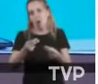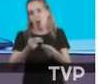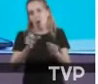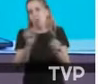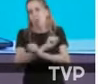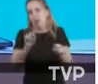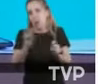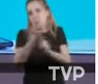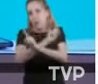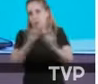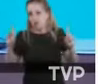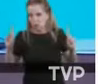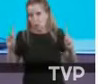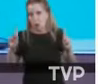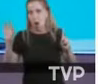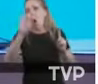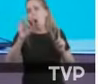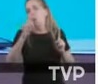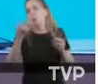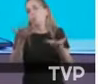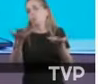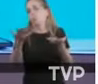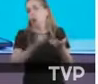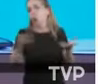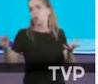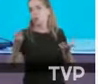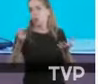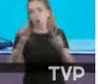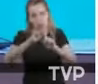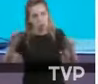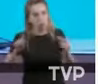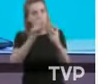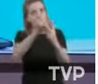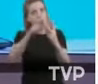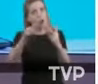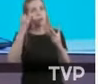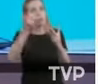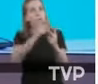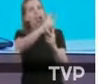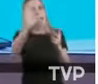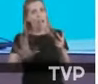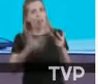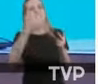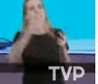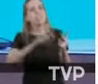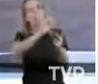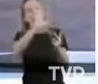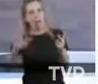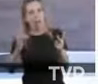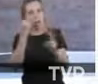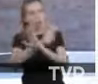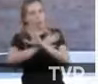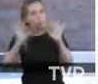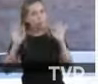crecientes, importantes o tarifazos para los argentinos. Esas dos cosas quiero dejarlas en claro porque eso está en todo,